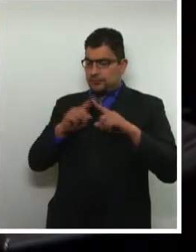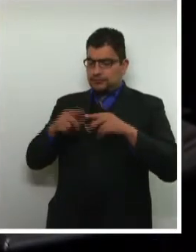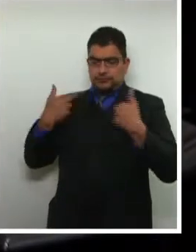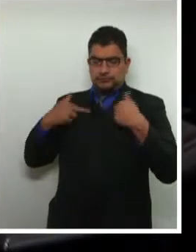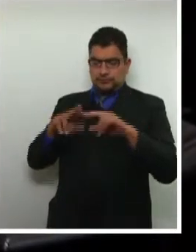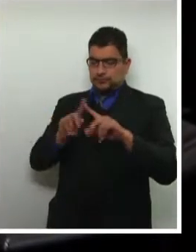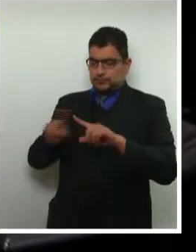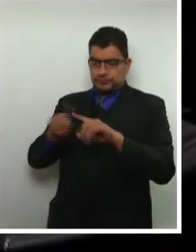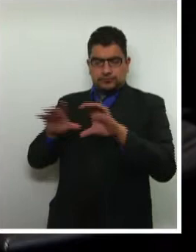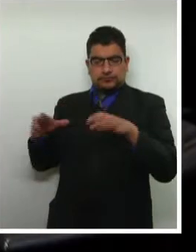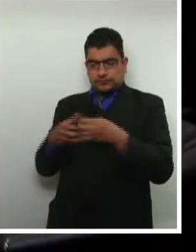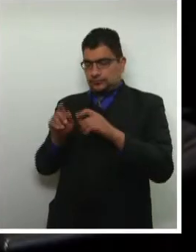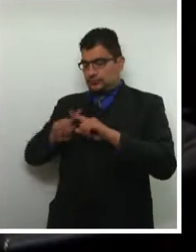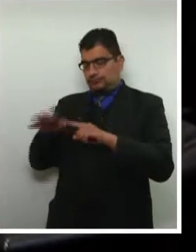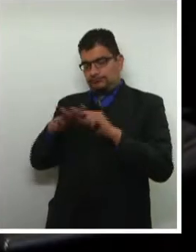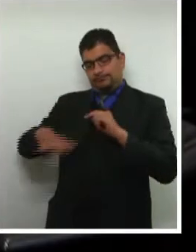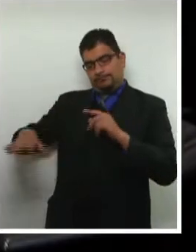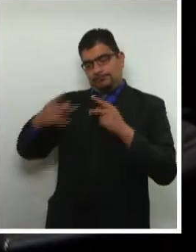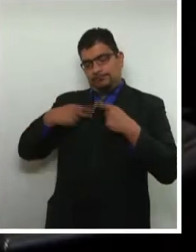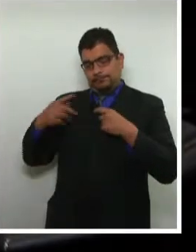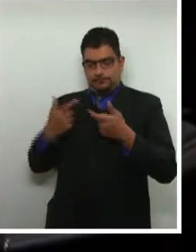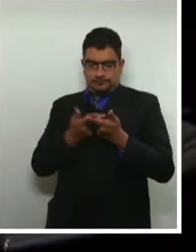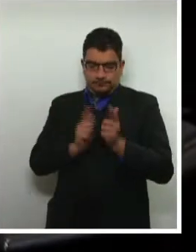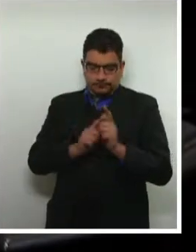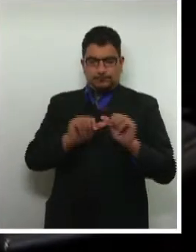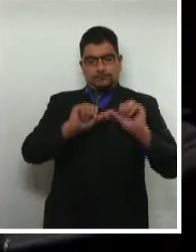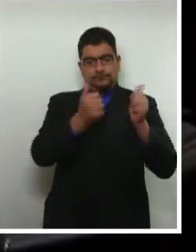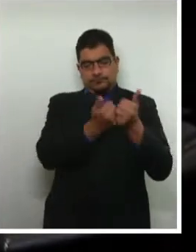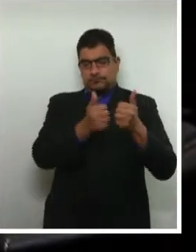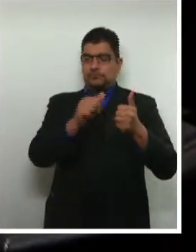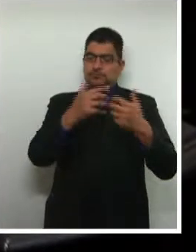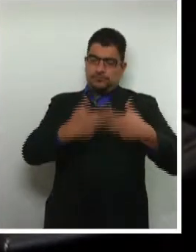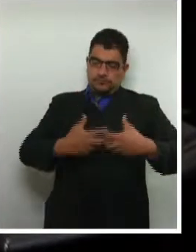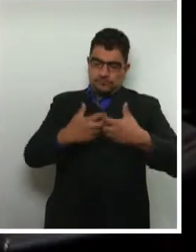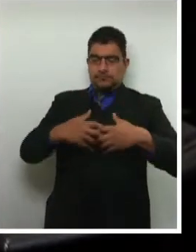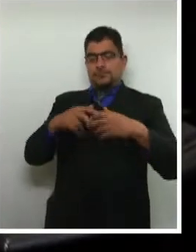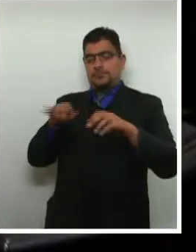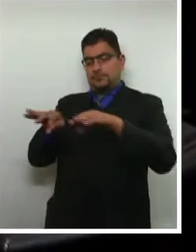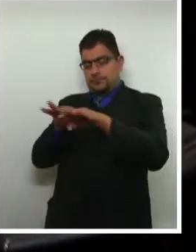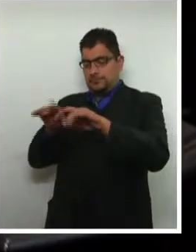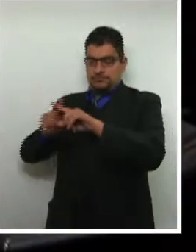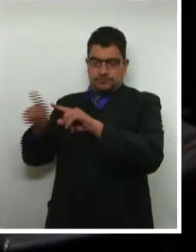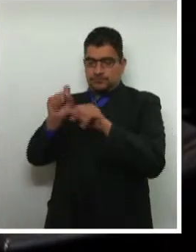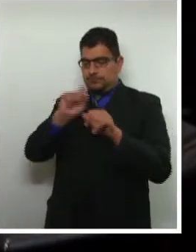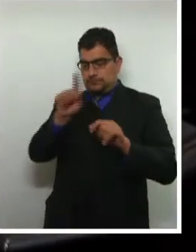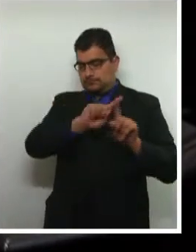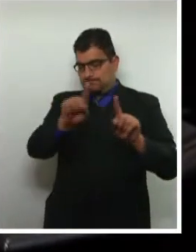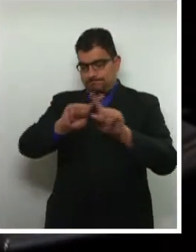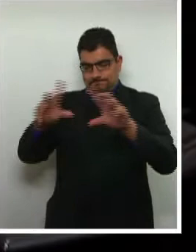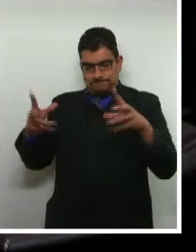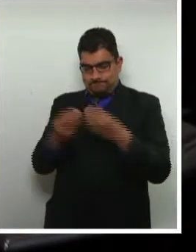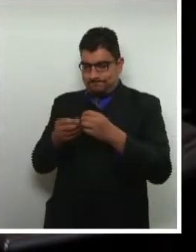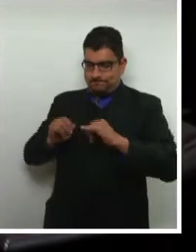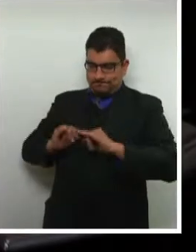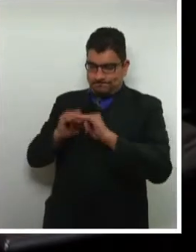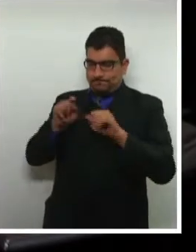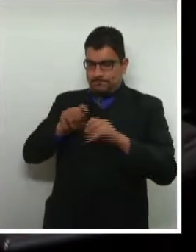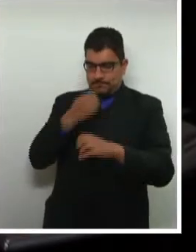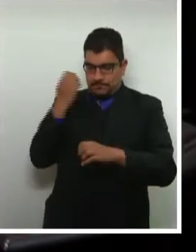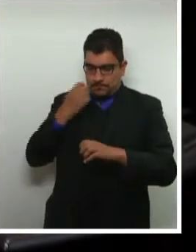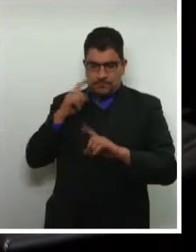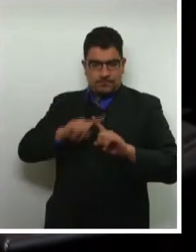la sociedad civil, empresariales, de trabajadores y de profesionales, instituciones